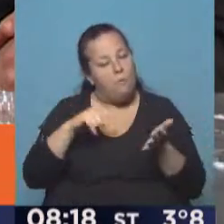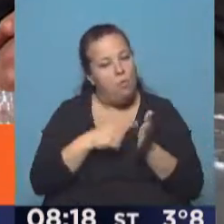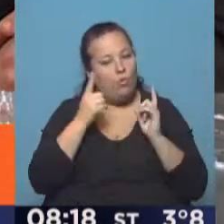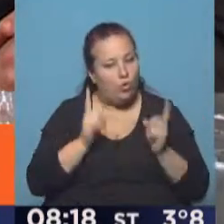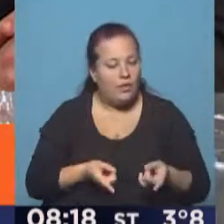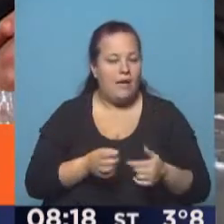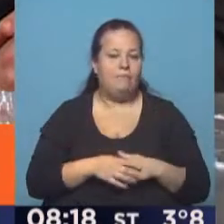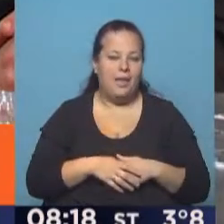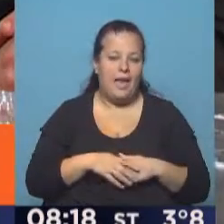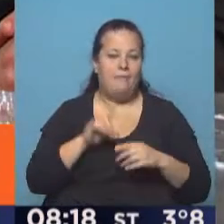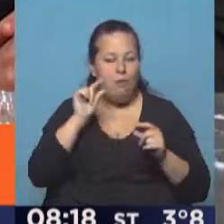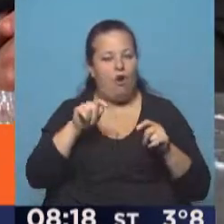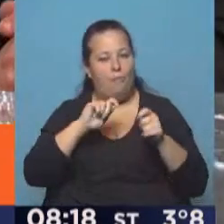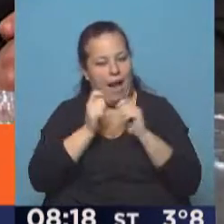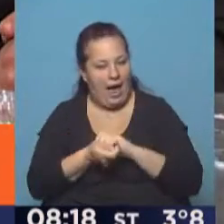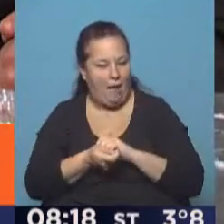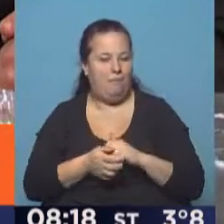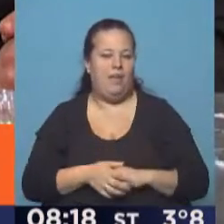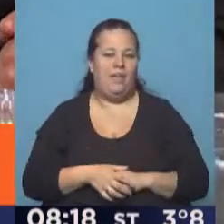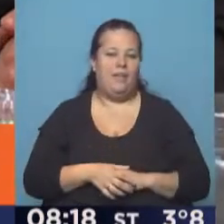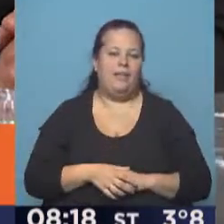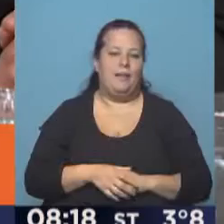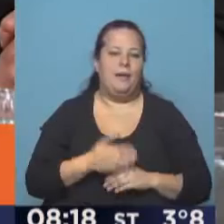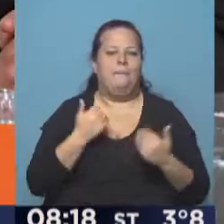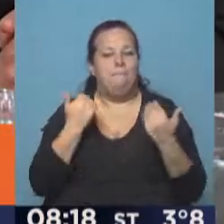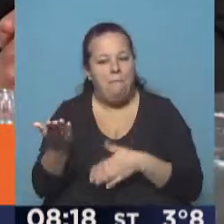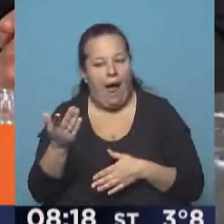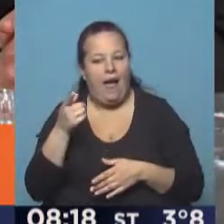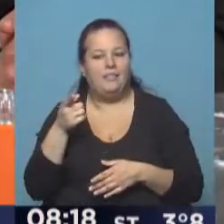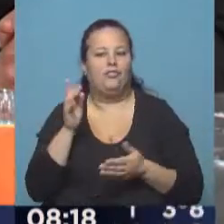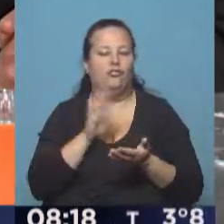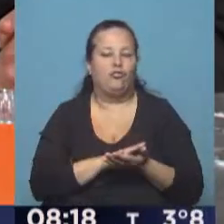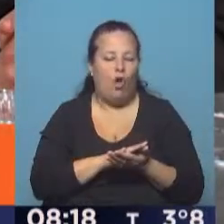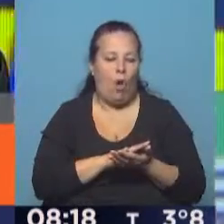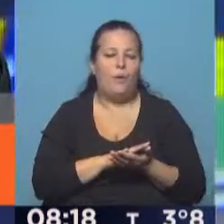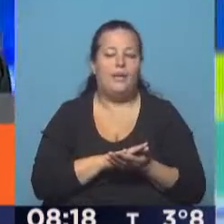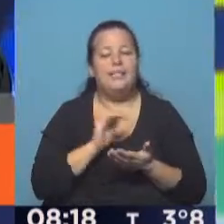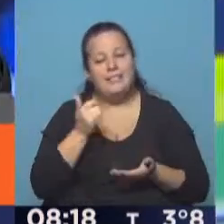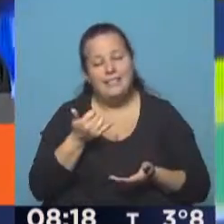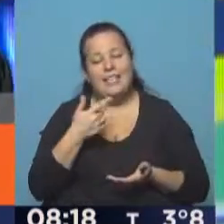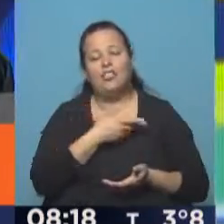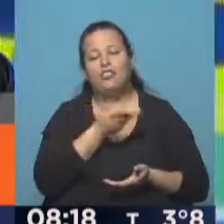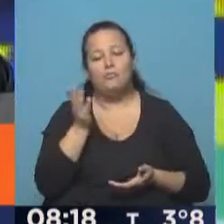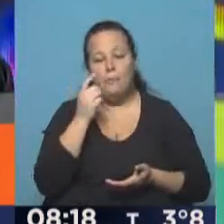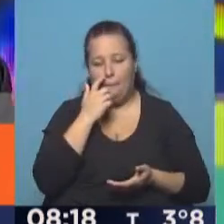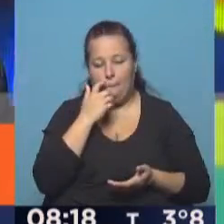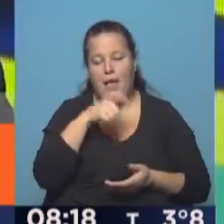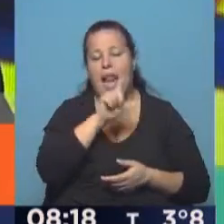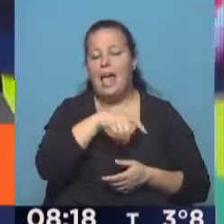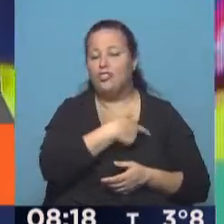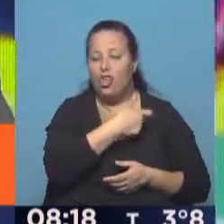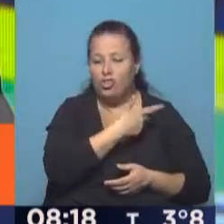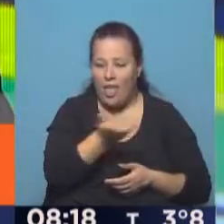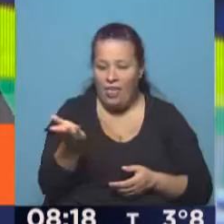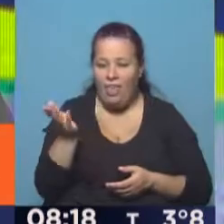también de inflexión para tirarse más a lo que es Pero sí, Donald Trump. mira, la sociedad